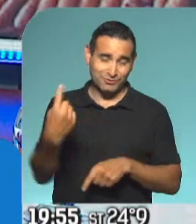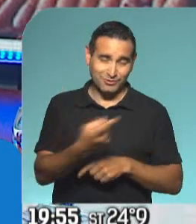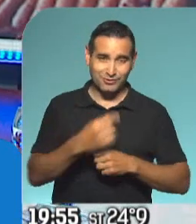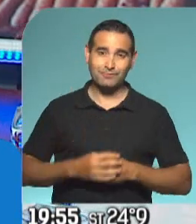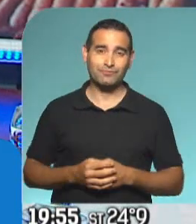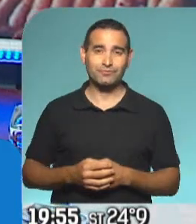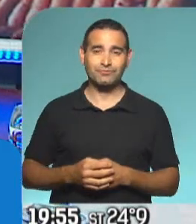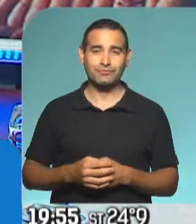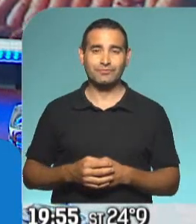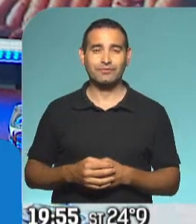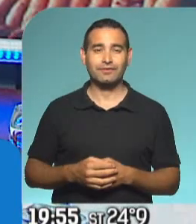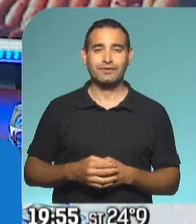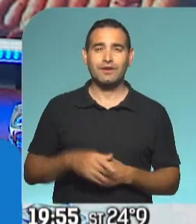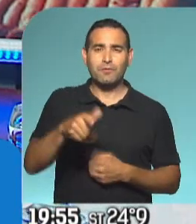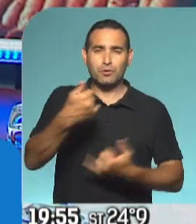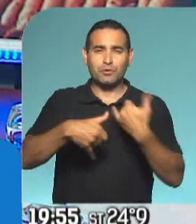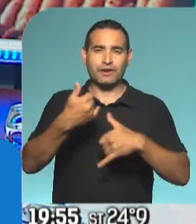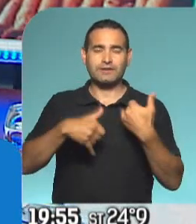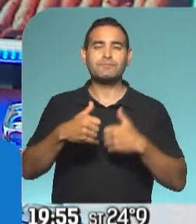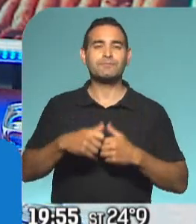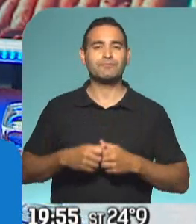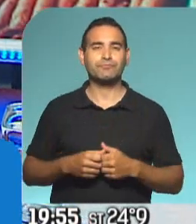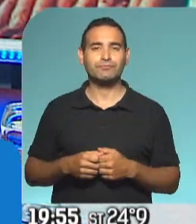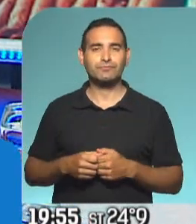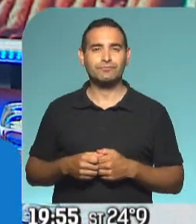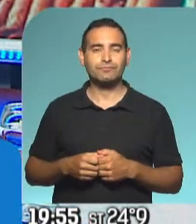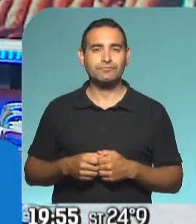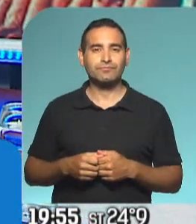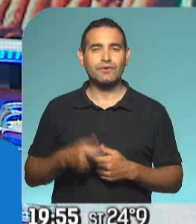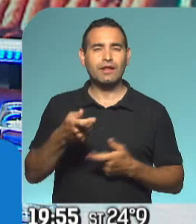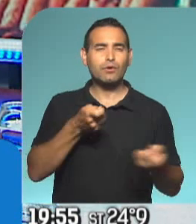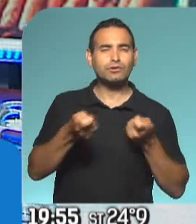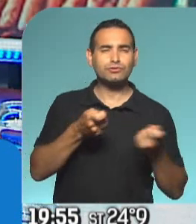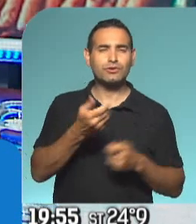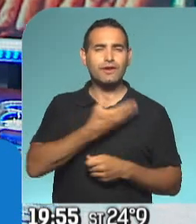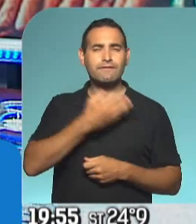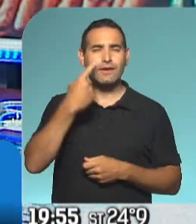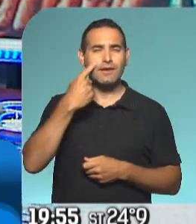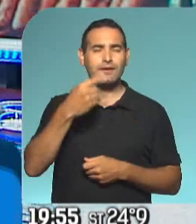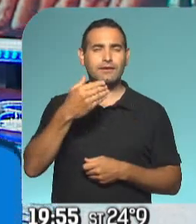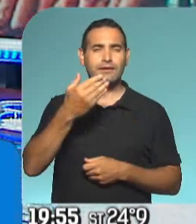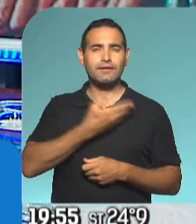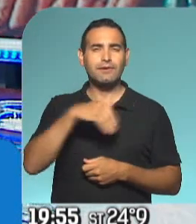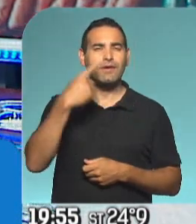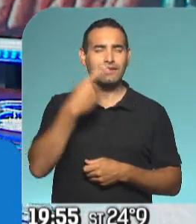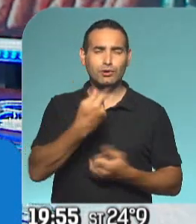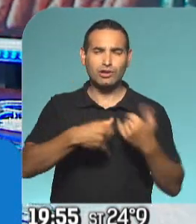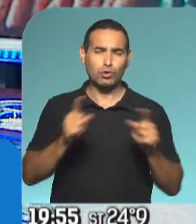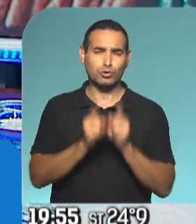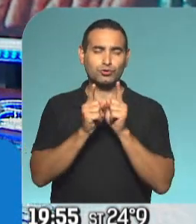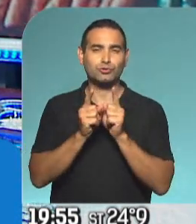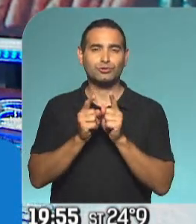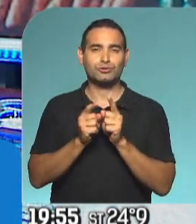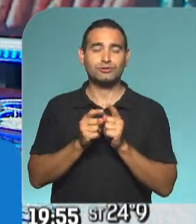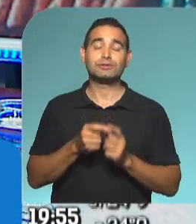Dos líneas, NASA, porque lo vas a ampliar en los próximos días. Contanos la negociación con el FMI, en dos líneas, por favor.